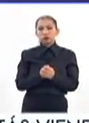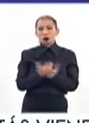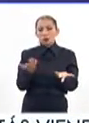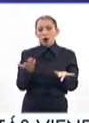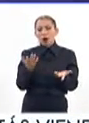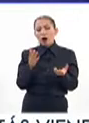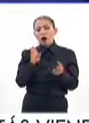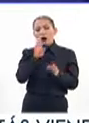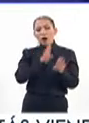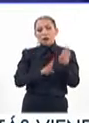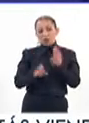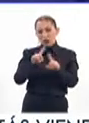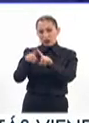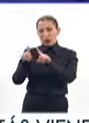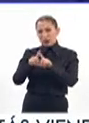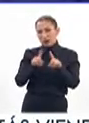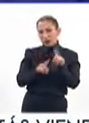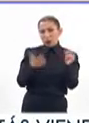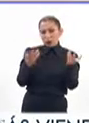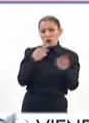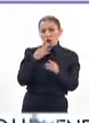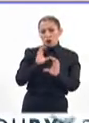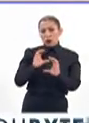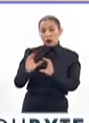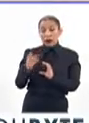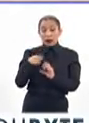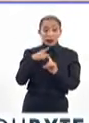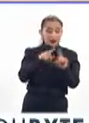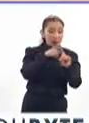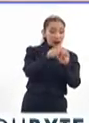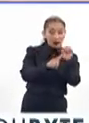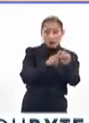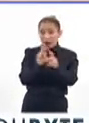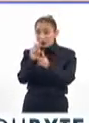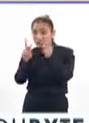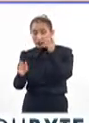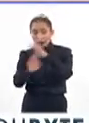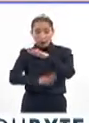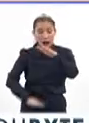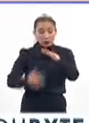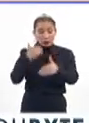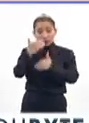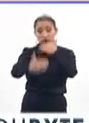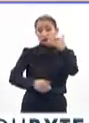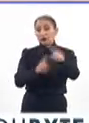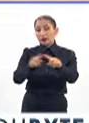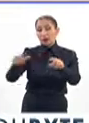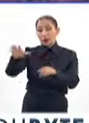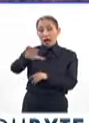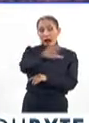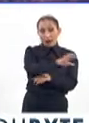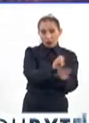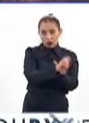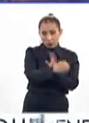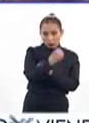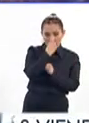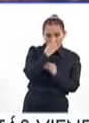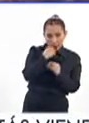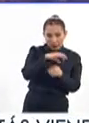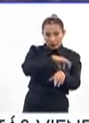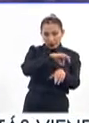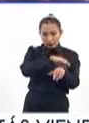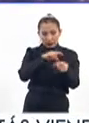la biodiversidad puede ser preservada. La biodiversidad es la base del desarrollo de diversos sectores, desde